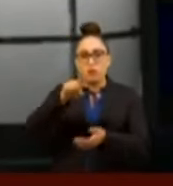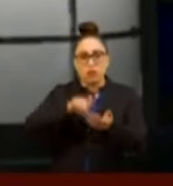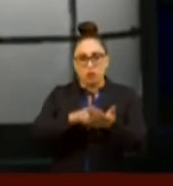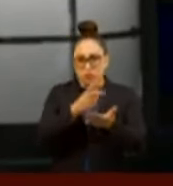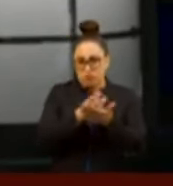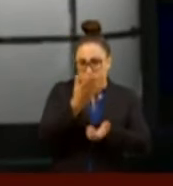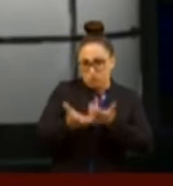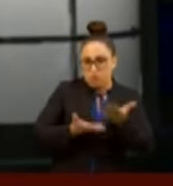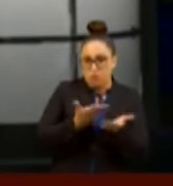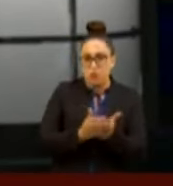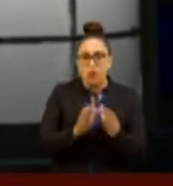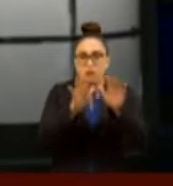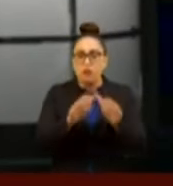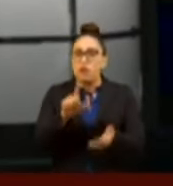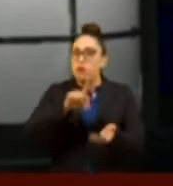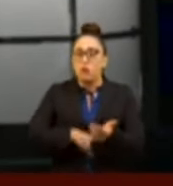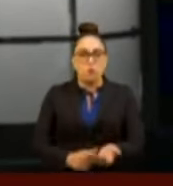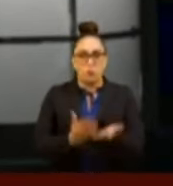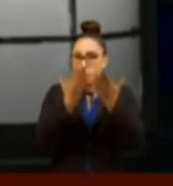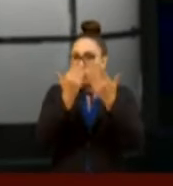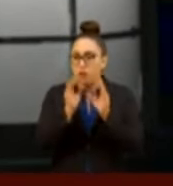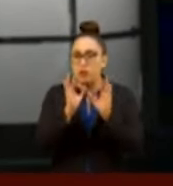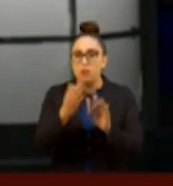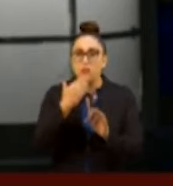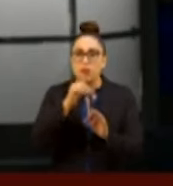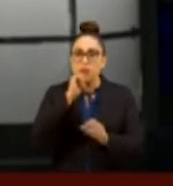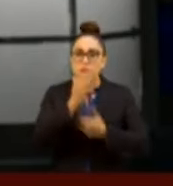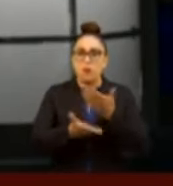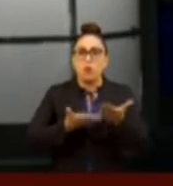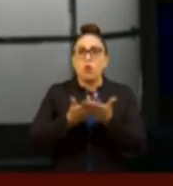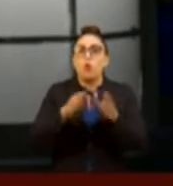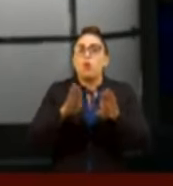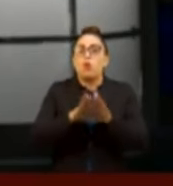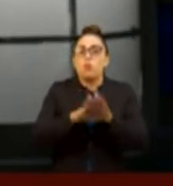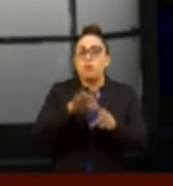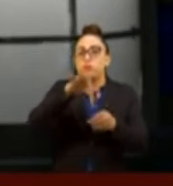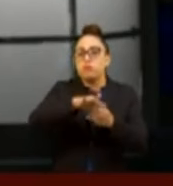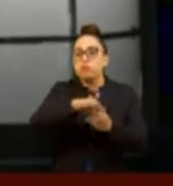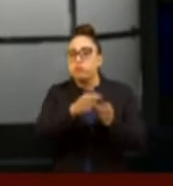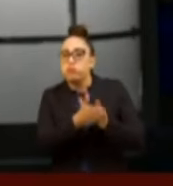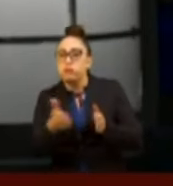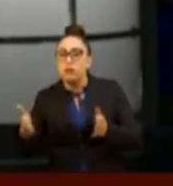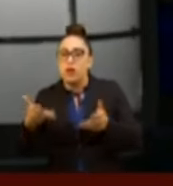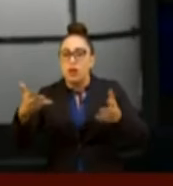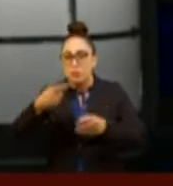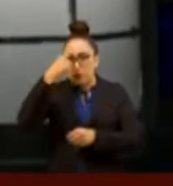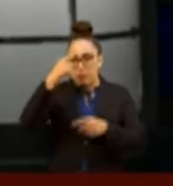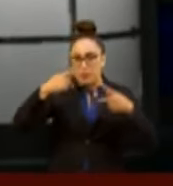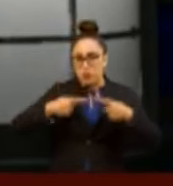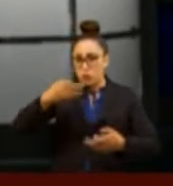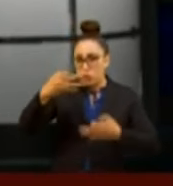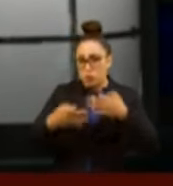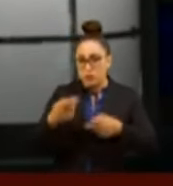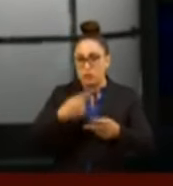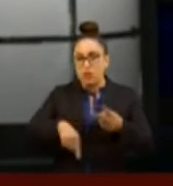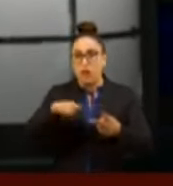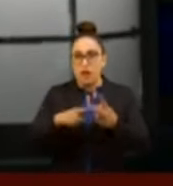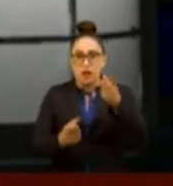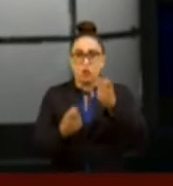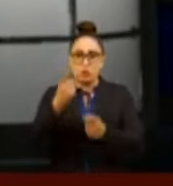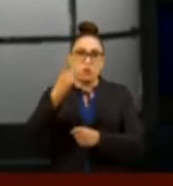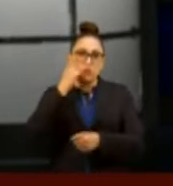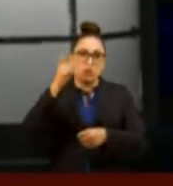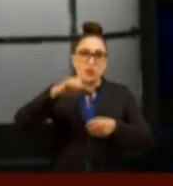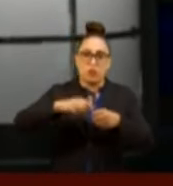reforma judicial no exista una propuesta sobre el método de elección popular para jueces y magistrados, mientras que legisladores de Morena